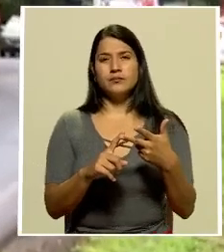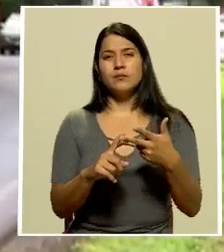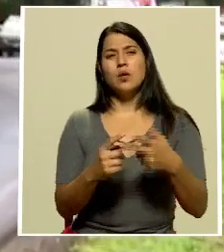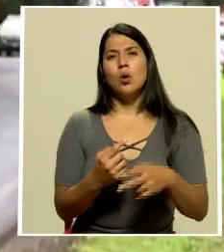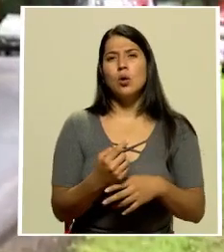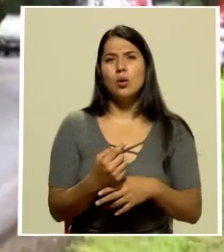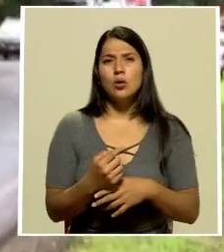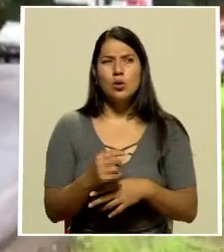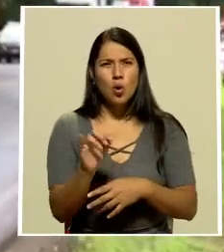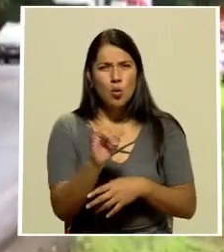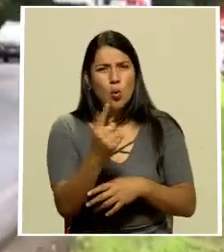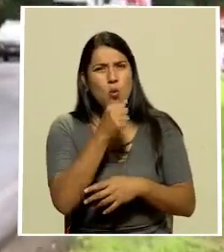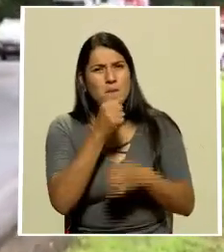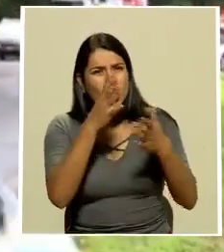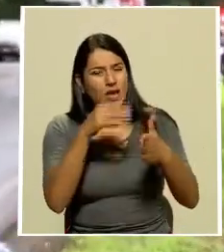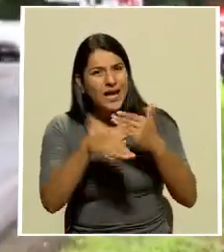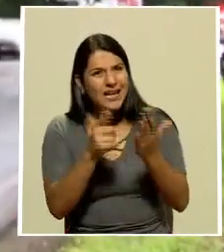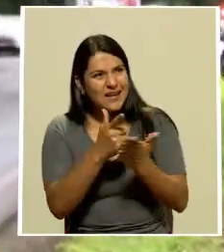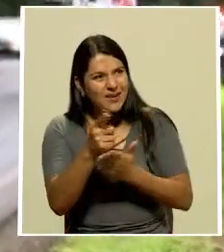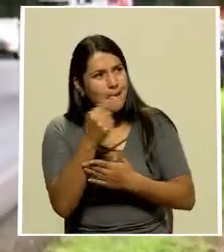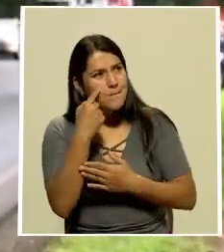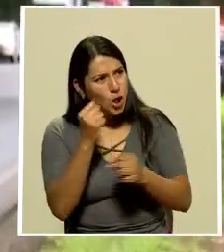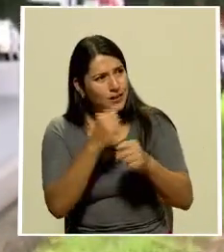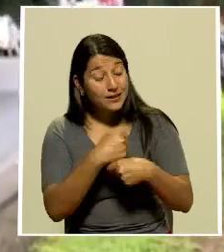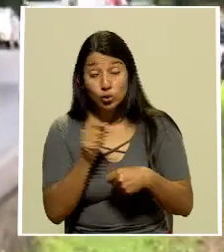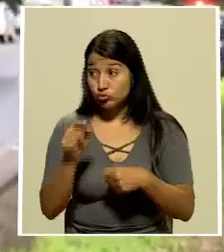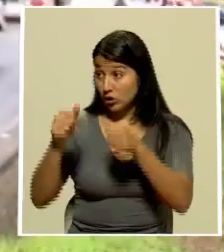y lo que le hicieron. Claro. Don Francisco, ¿pero a usted le parece bien